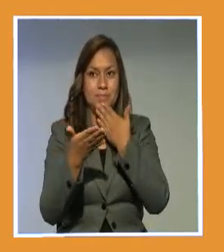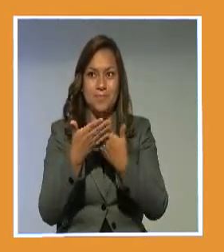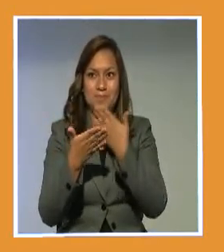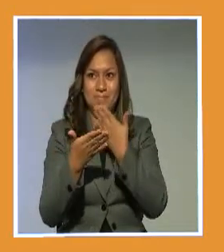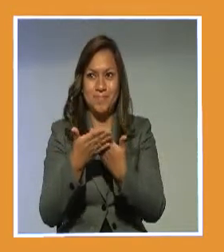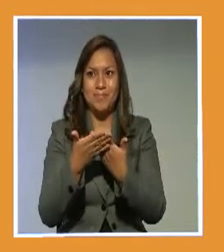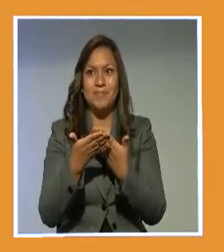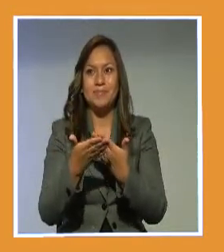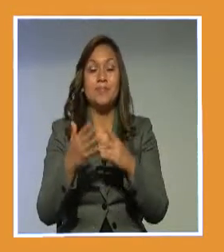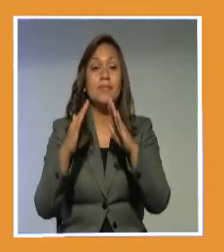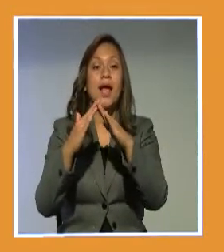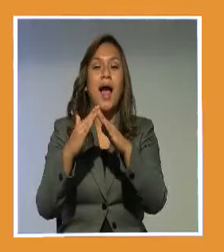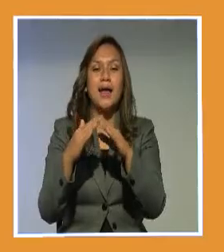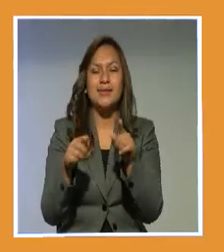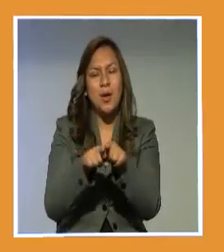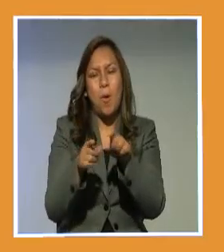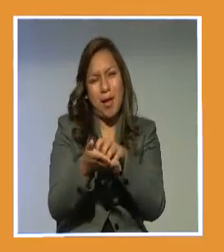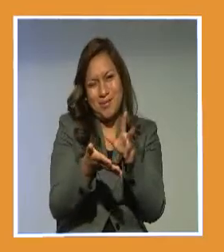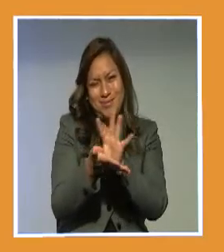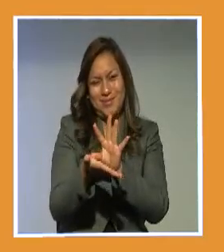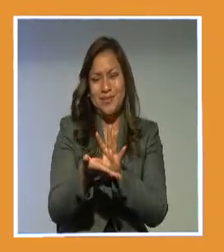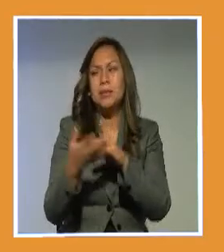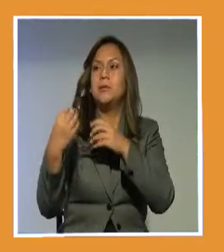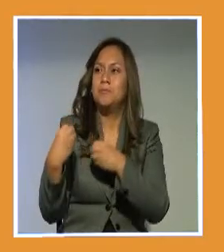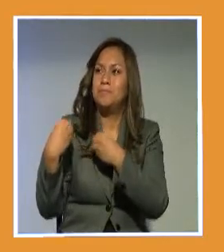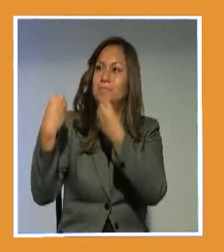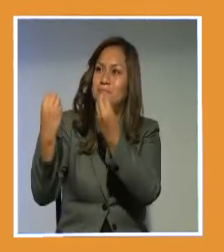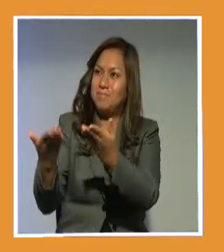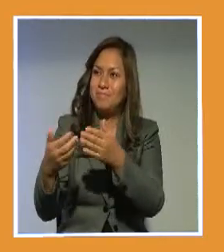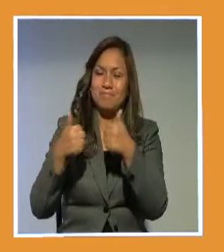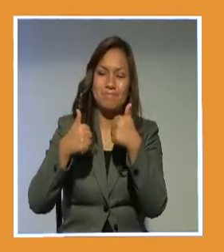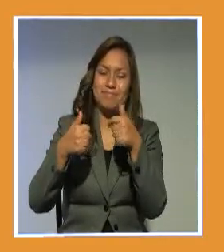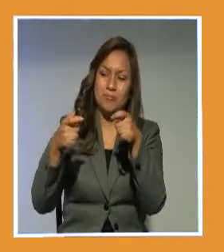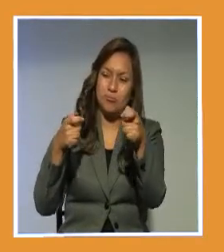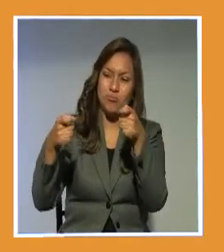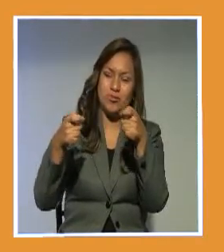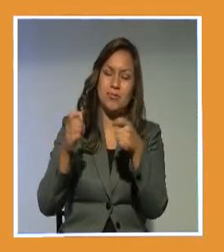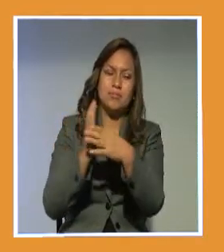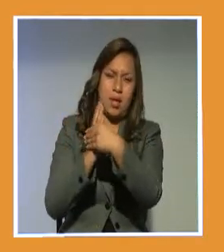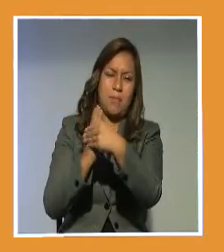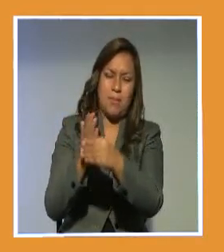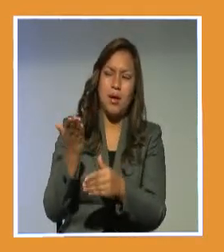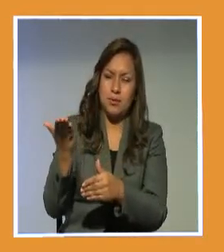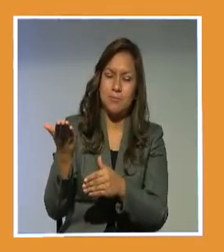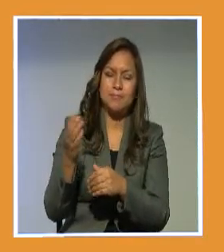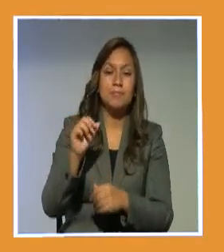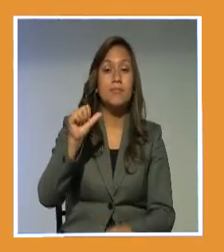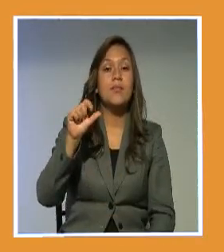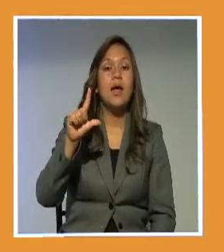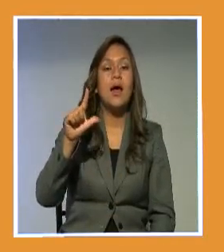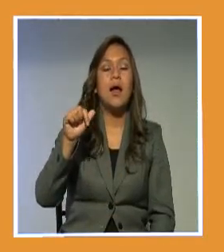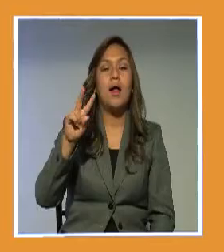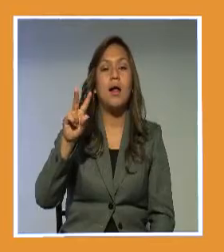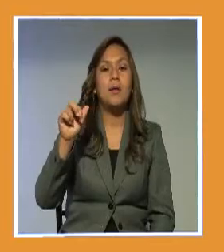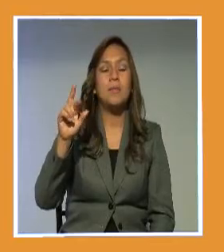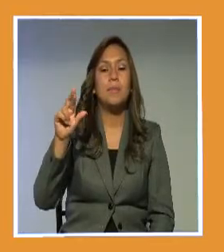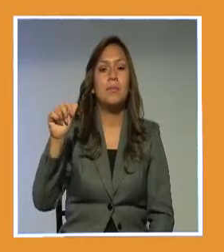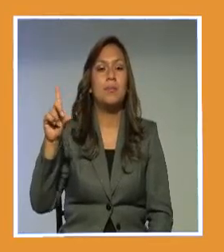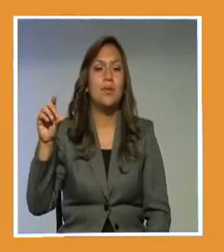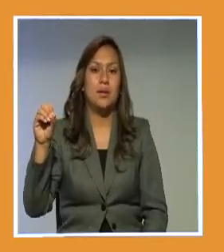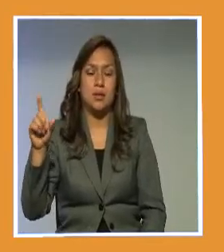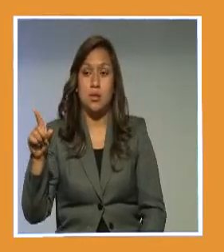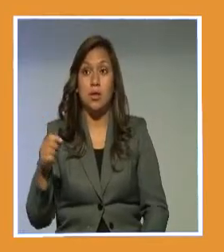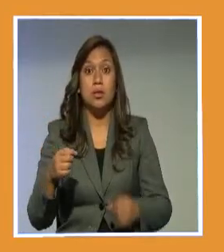en excelentes manos, así que con muchísima confianza a toda la ciudadanía, a seguir haciéndonos, o seguir enviando sus